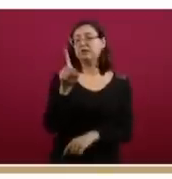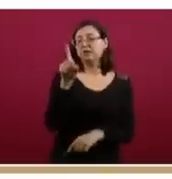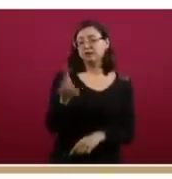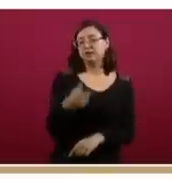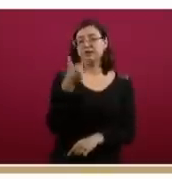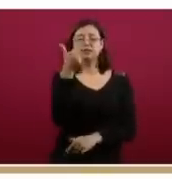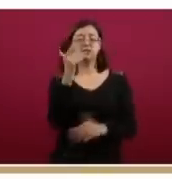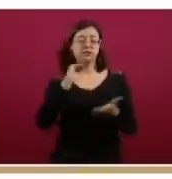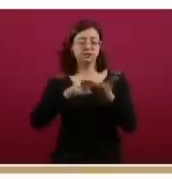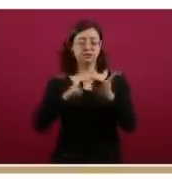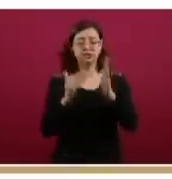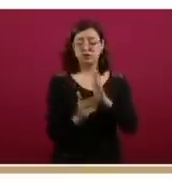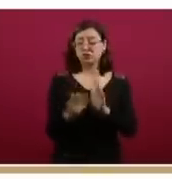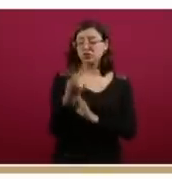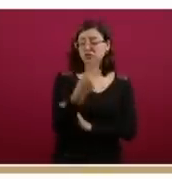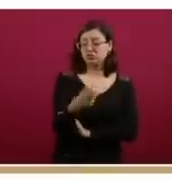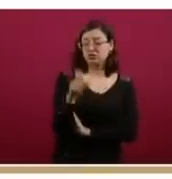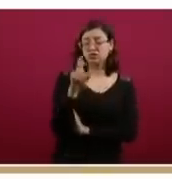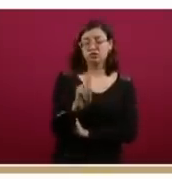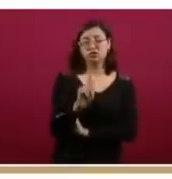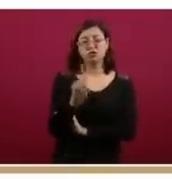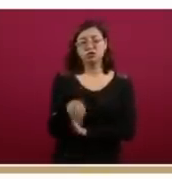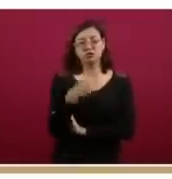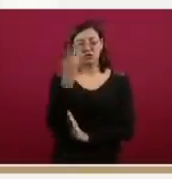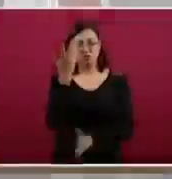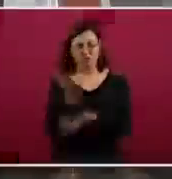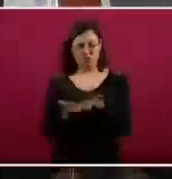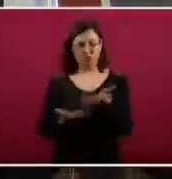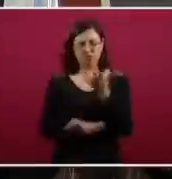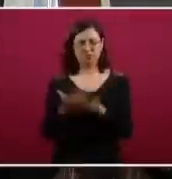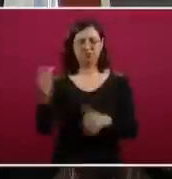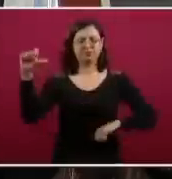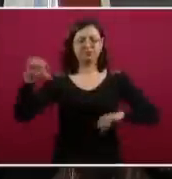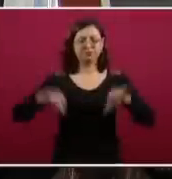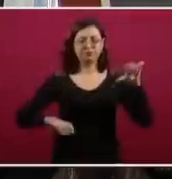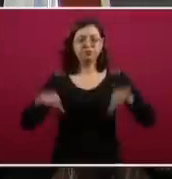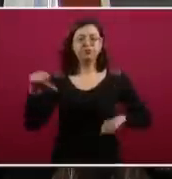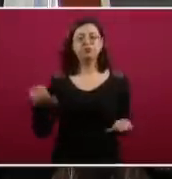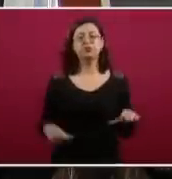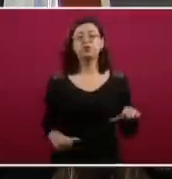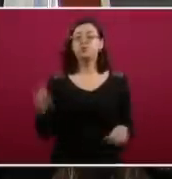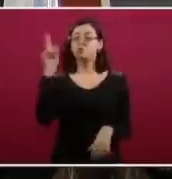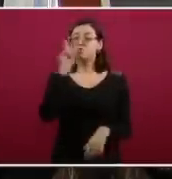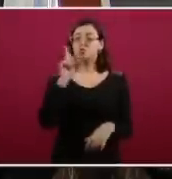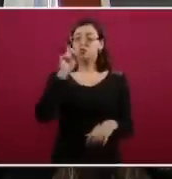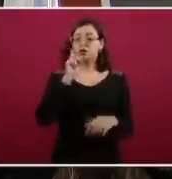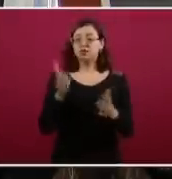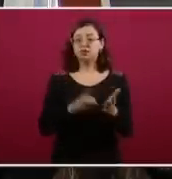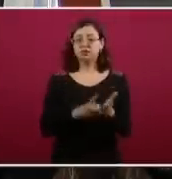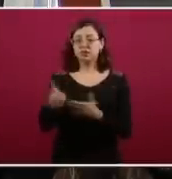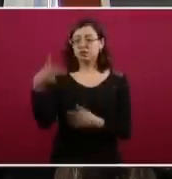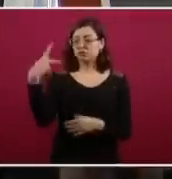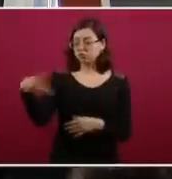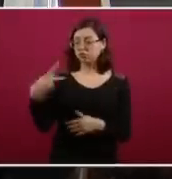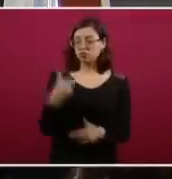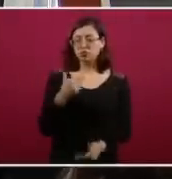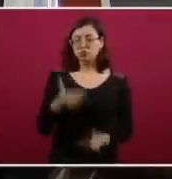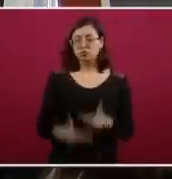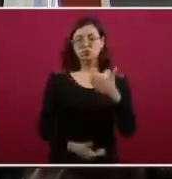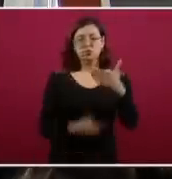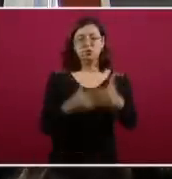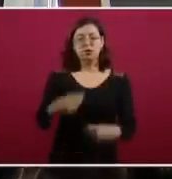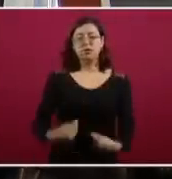y 273 acciones. Beneficia el avance en los derechos de las mujeres, en su calidad de